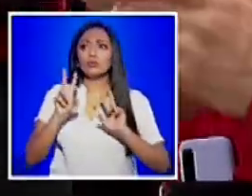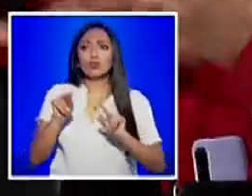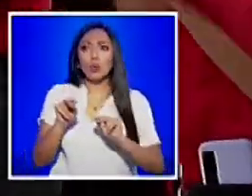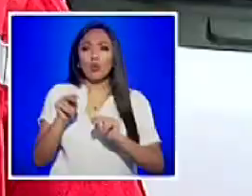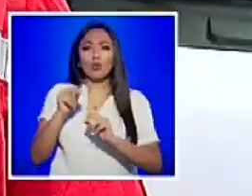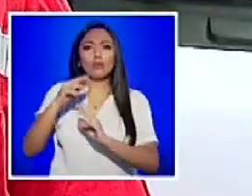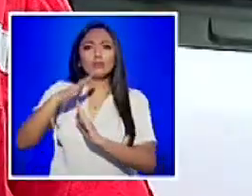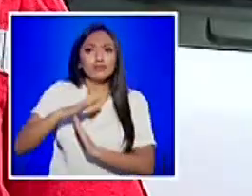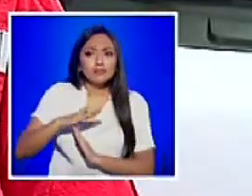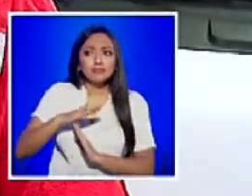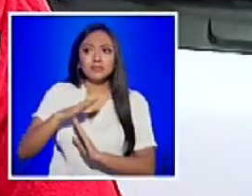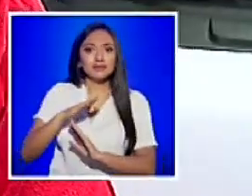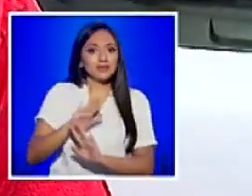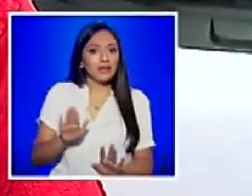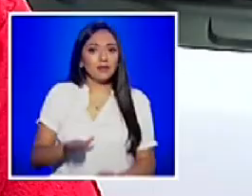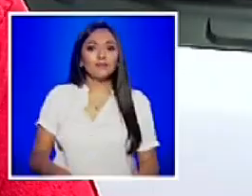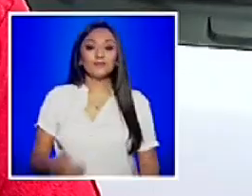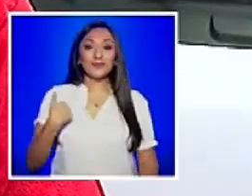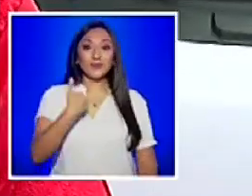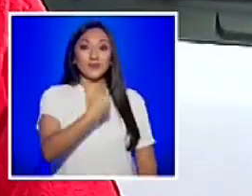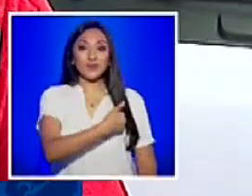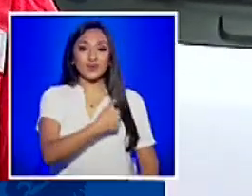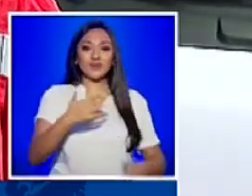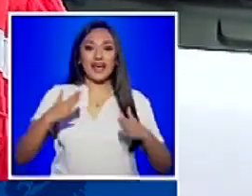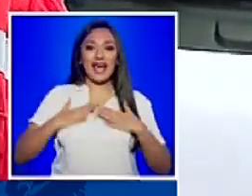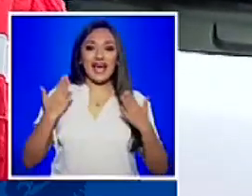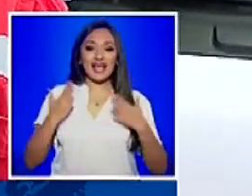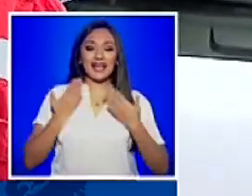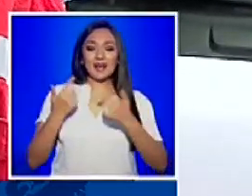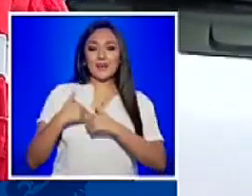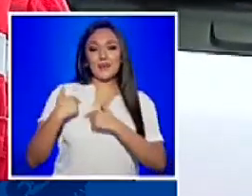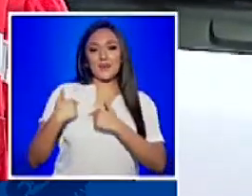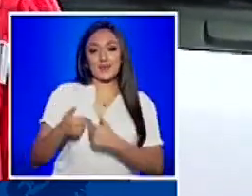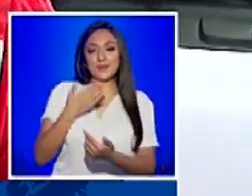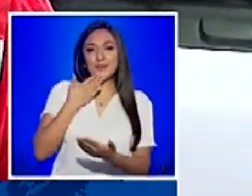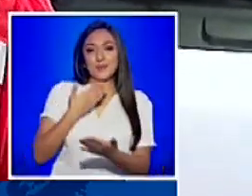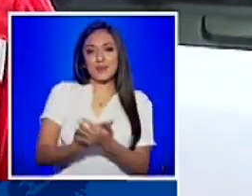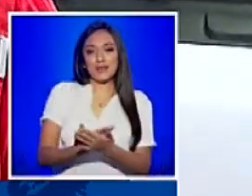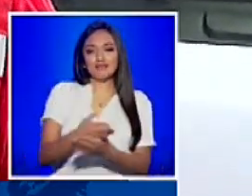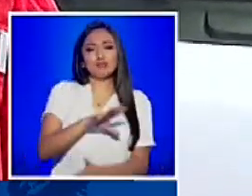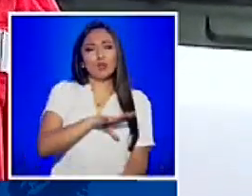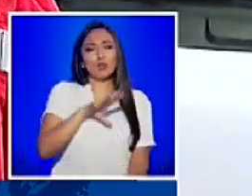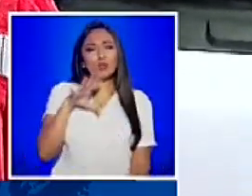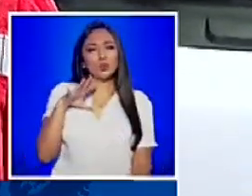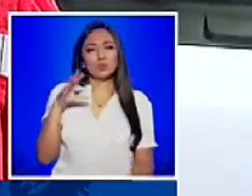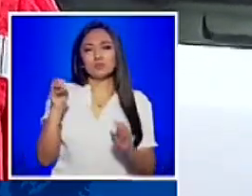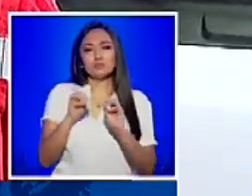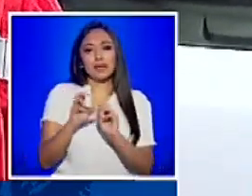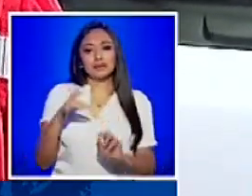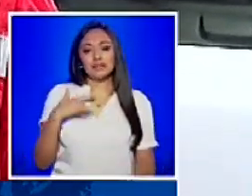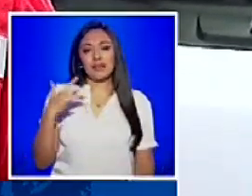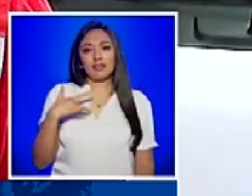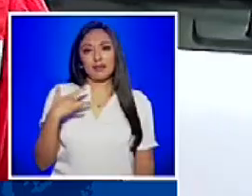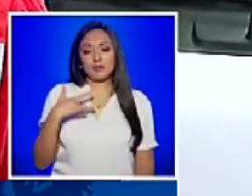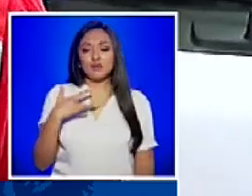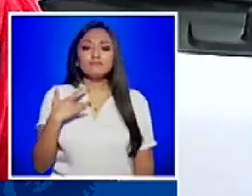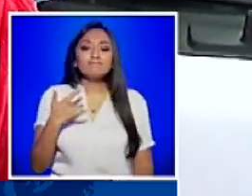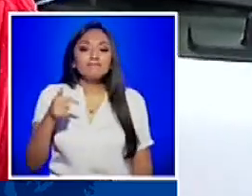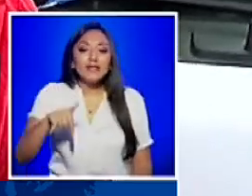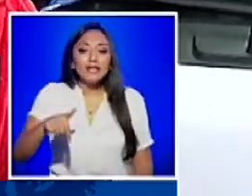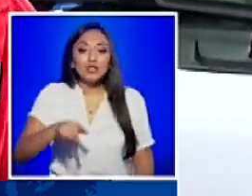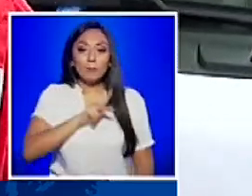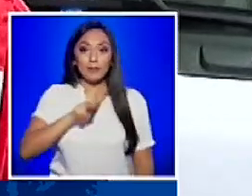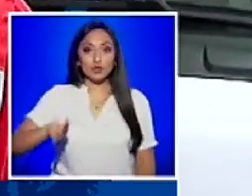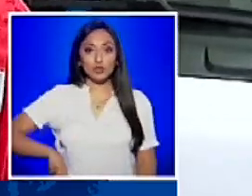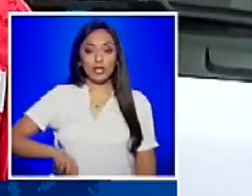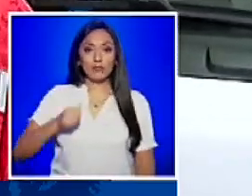el corazón. Nos enorgullece más saber que lo que hacemos no lo hacemos para un rédito